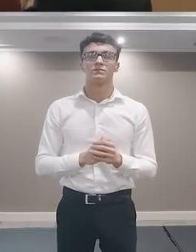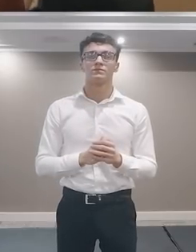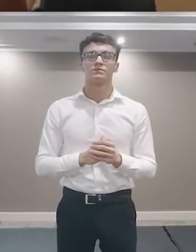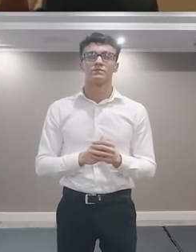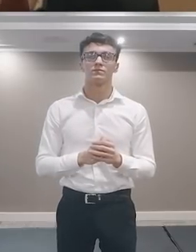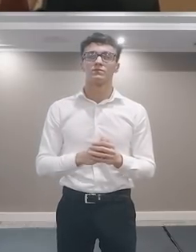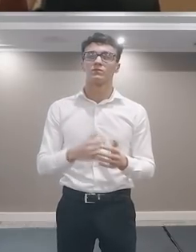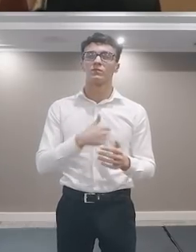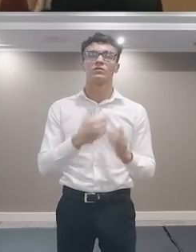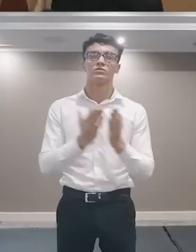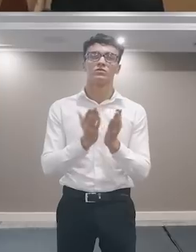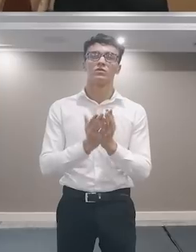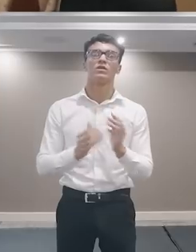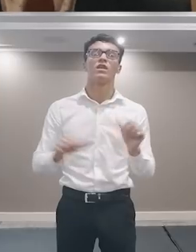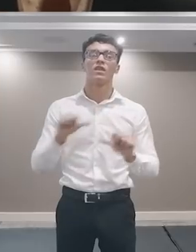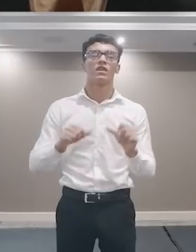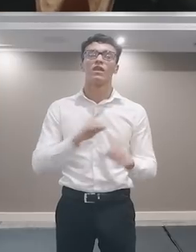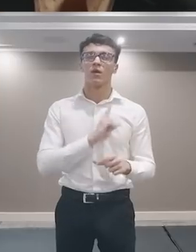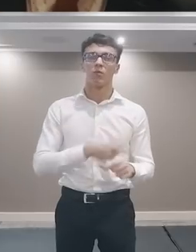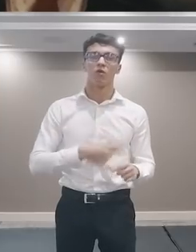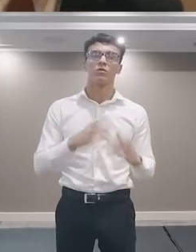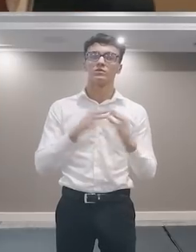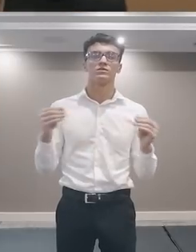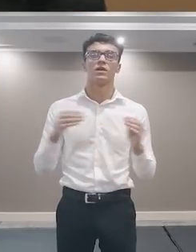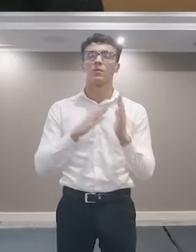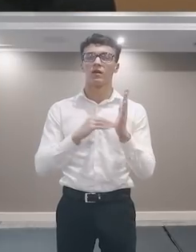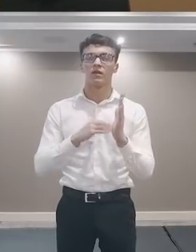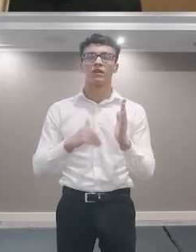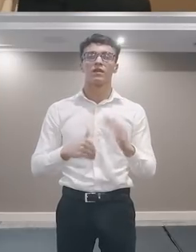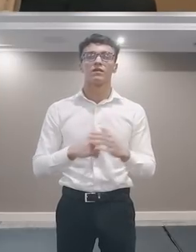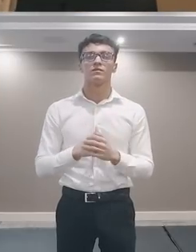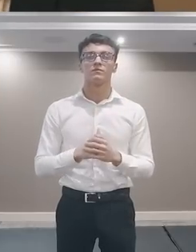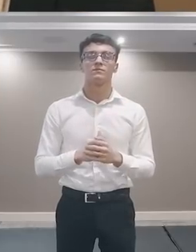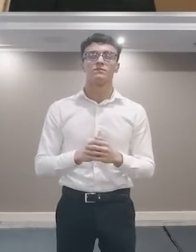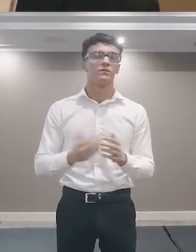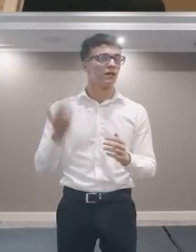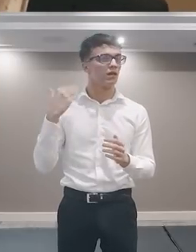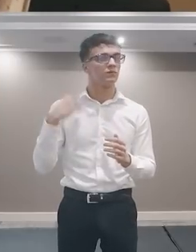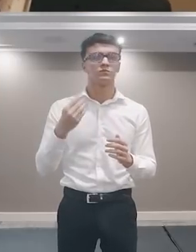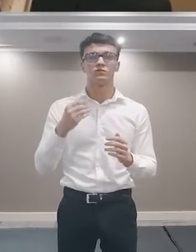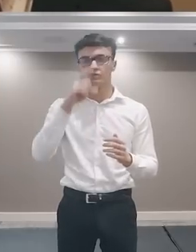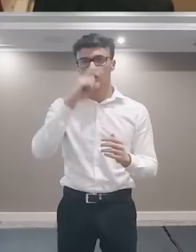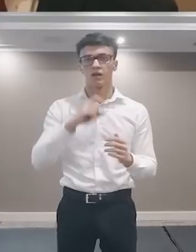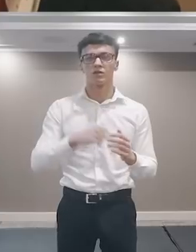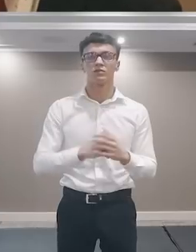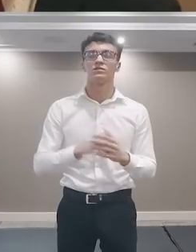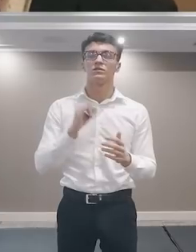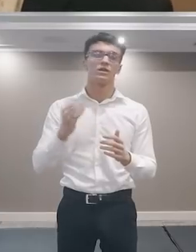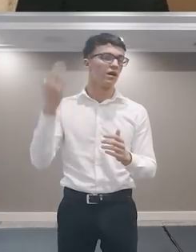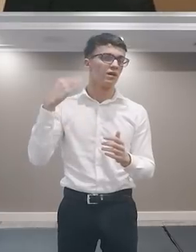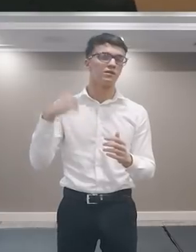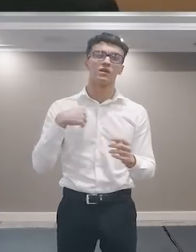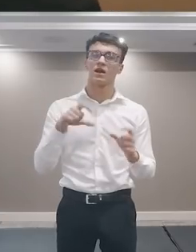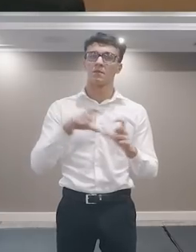está hablando por bueno yo estudié ciencias del deporte en la universidad de valència hace ya bastantes años comencé también a emprender porque